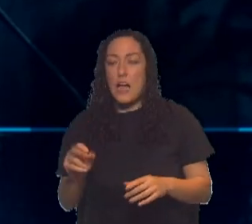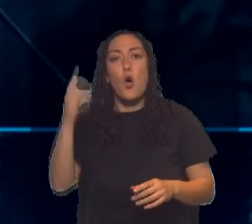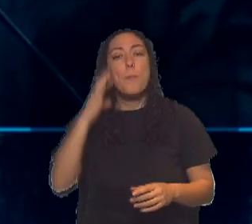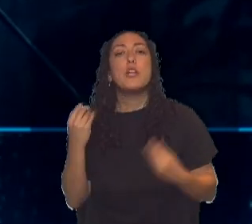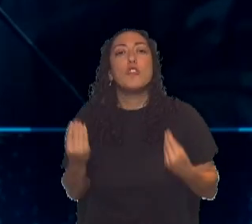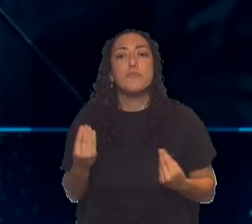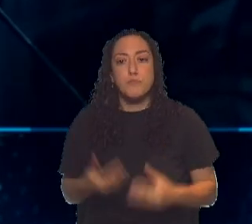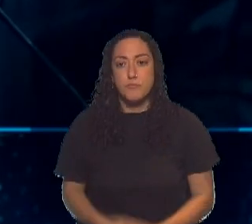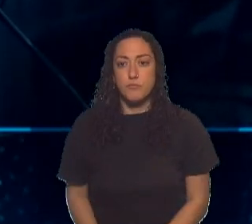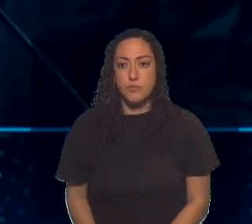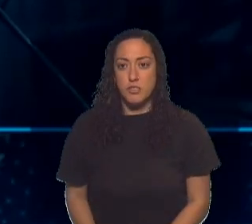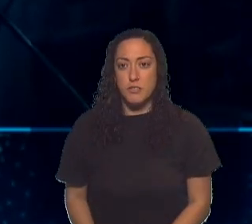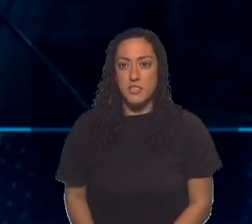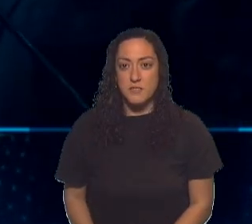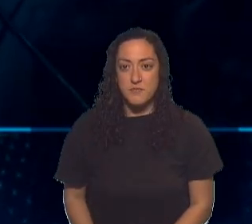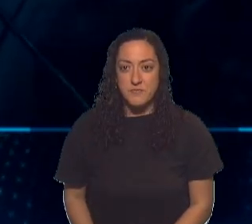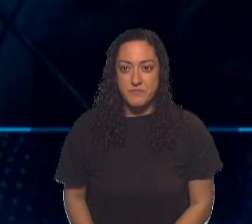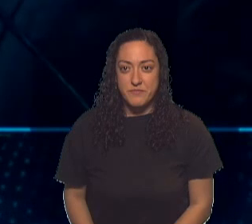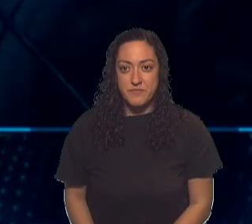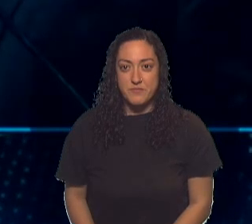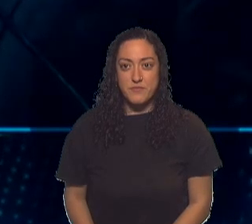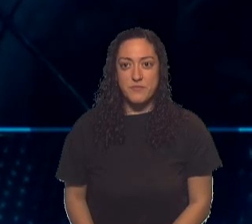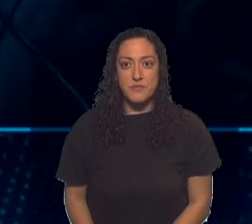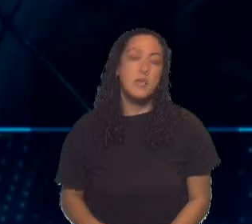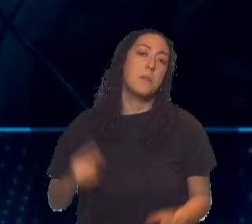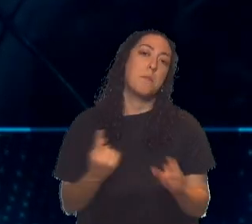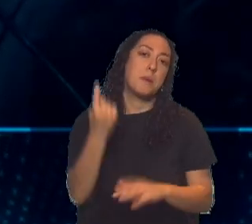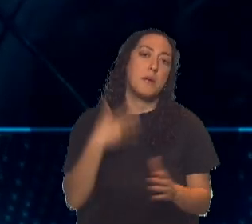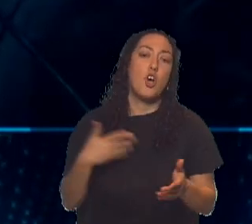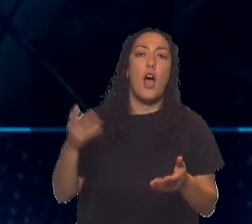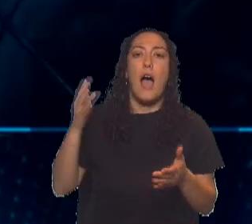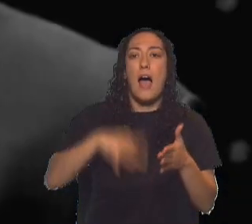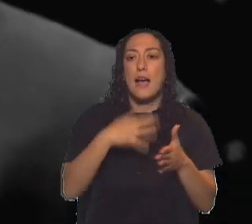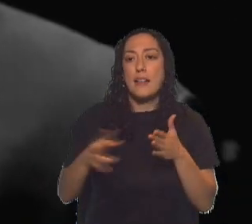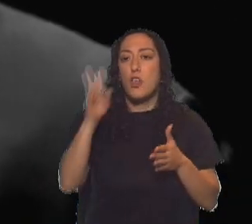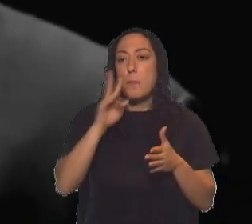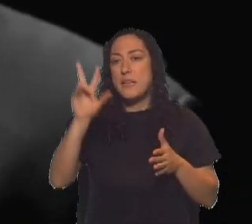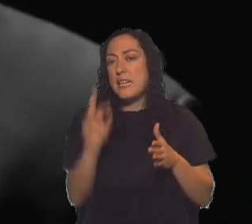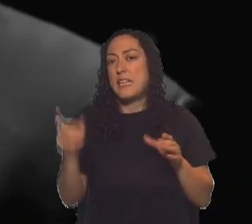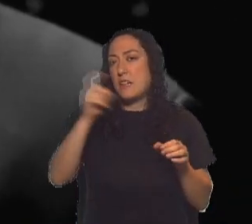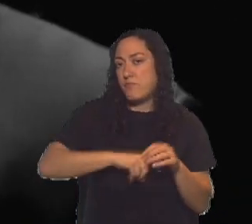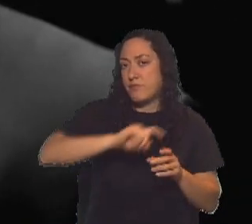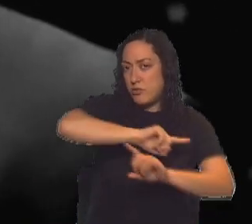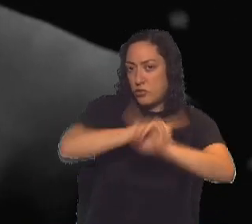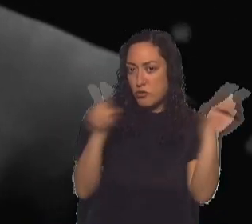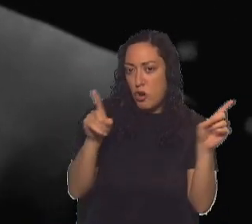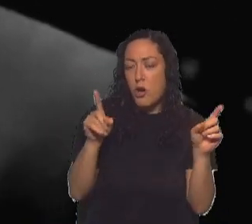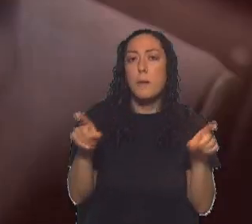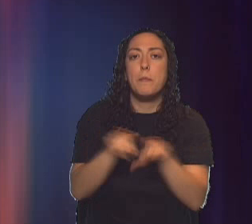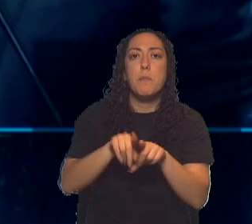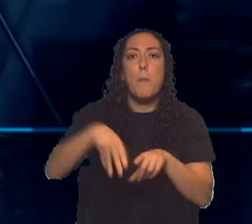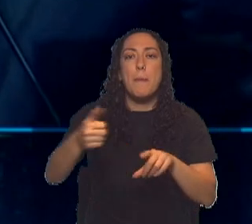sobre bueno en primero nosotros no vamos a adherir a la agenta 2030 nosotros no adherimos al marxismo